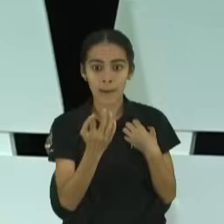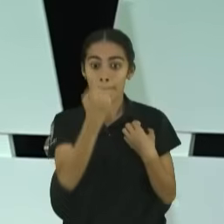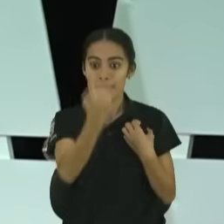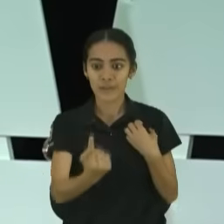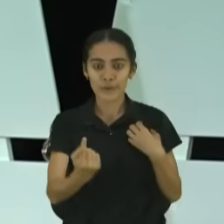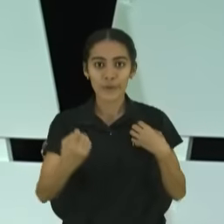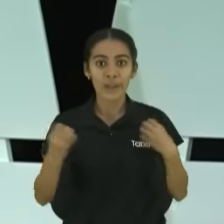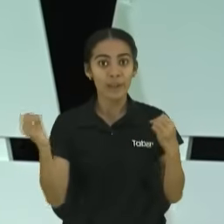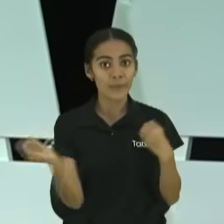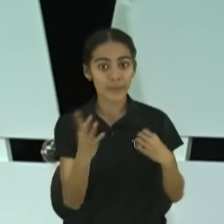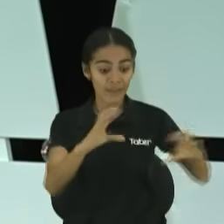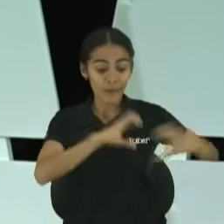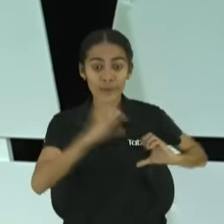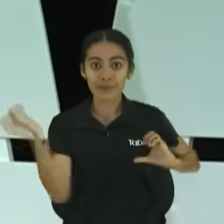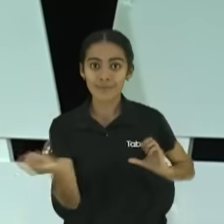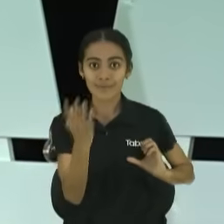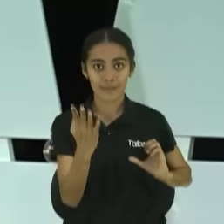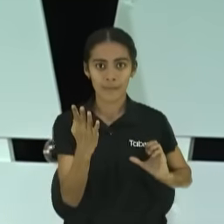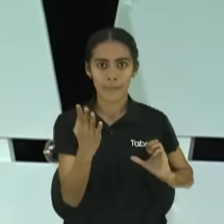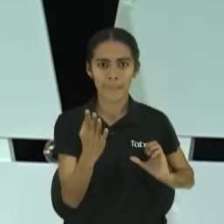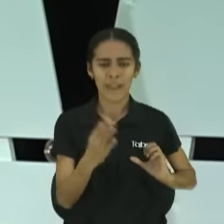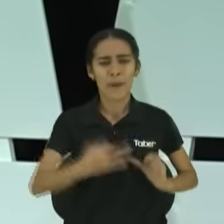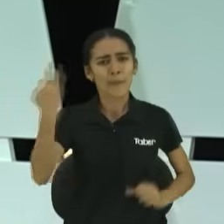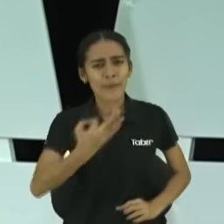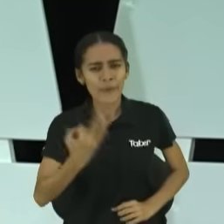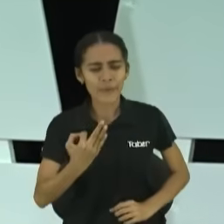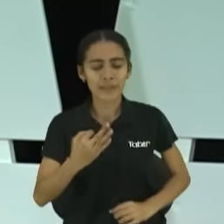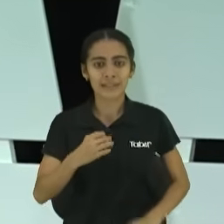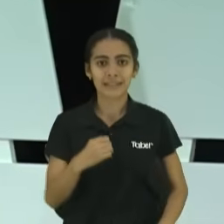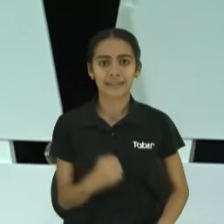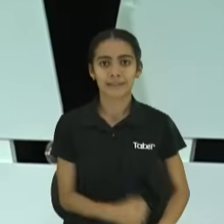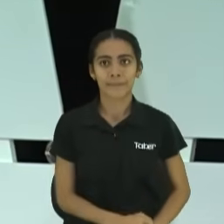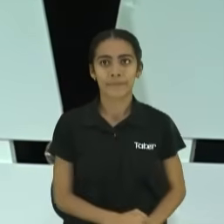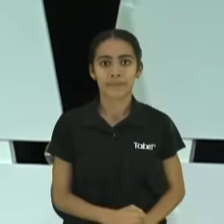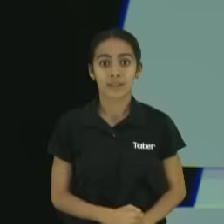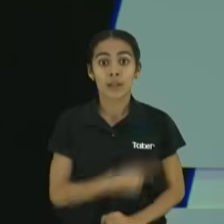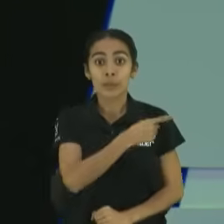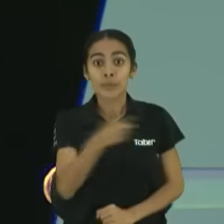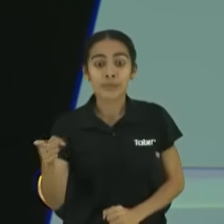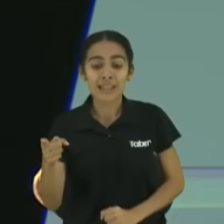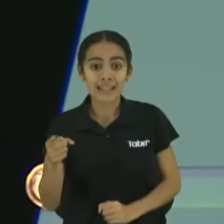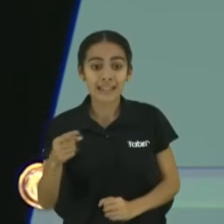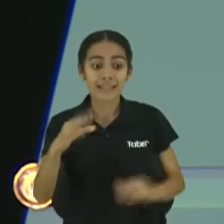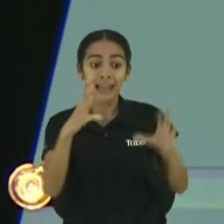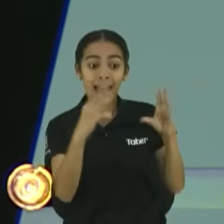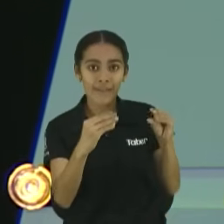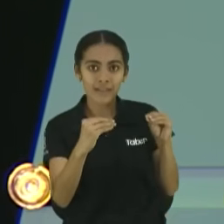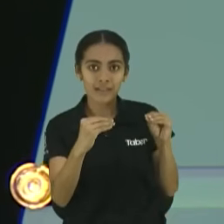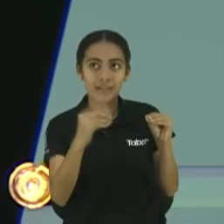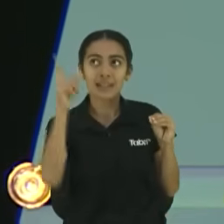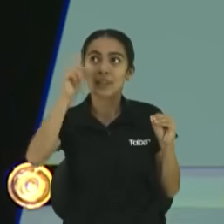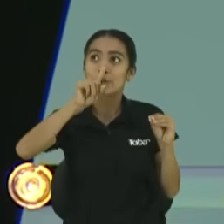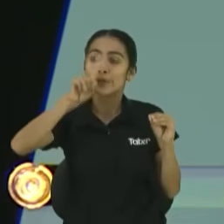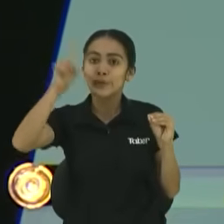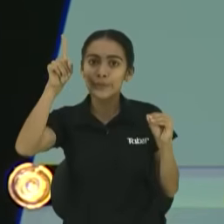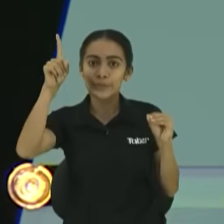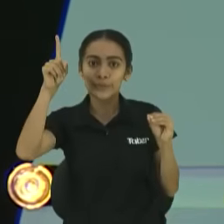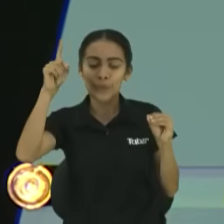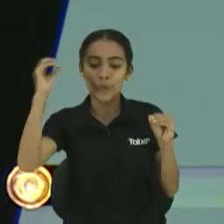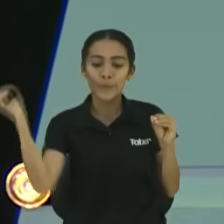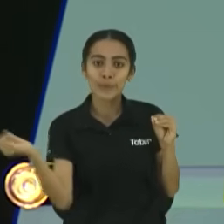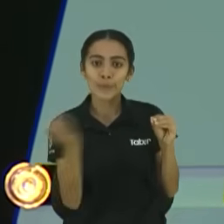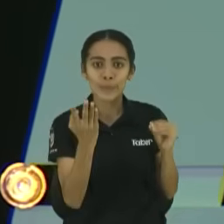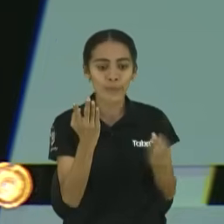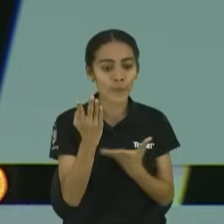nuevo corazón. Por favor, encárguese a partir de hoy de hablar de las cosas nuevas que Dios hace,